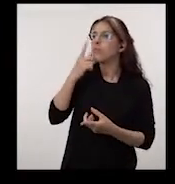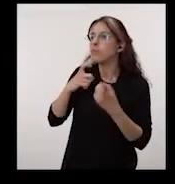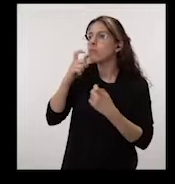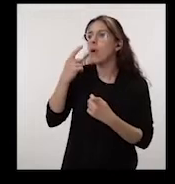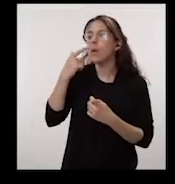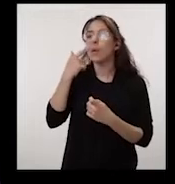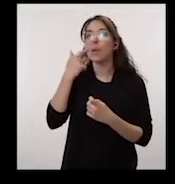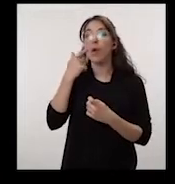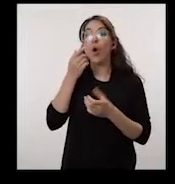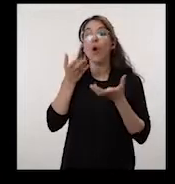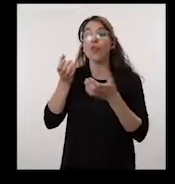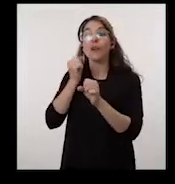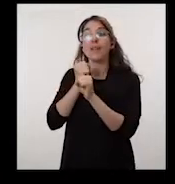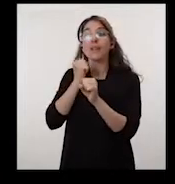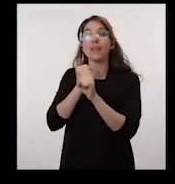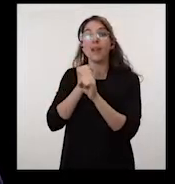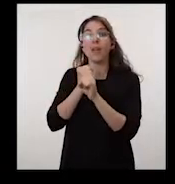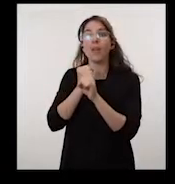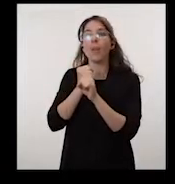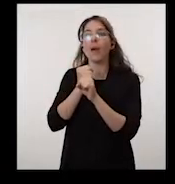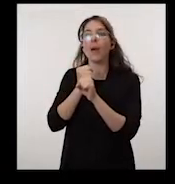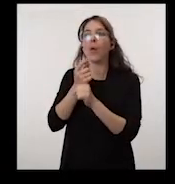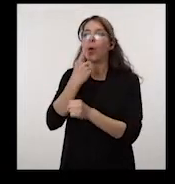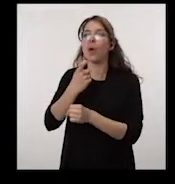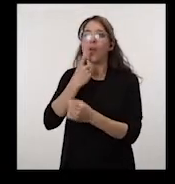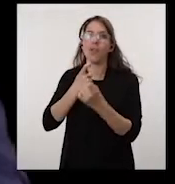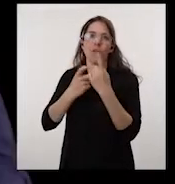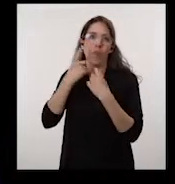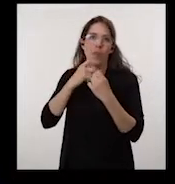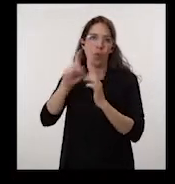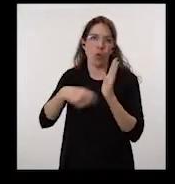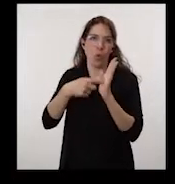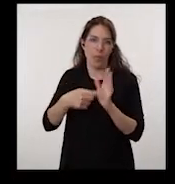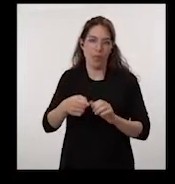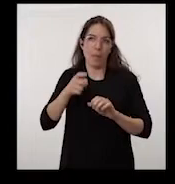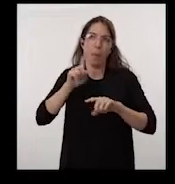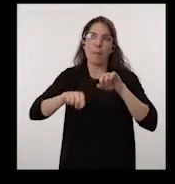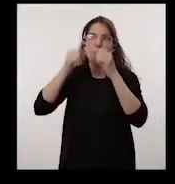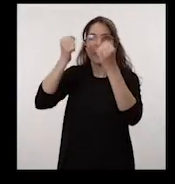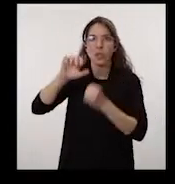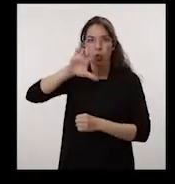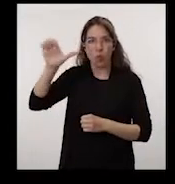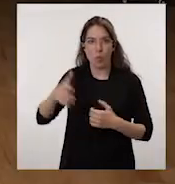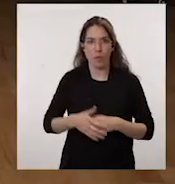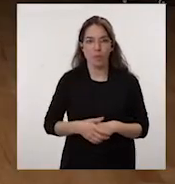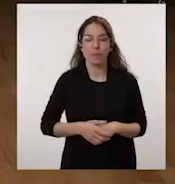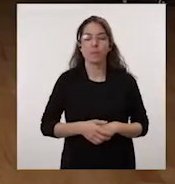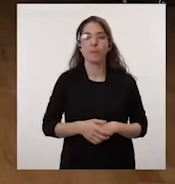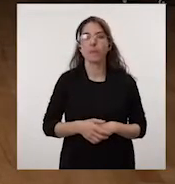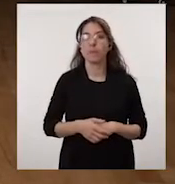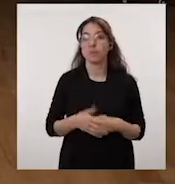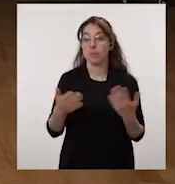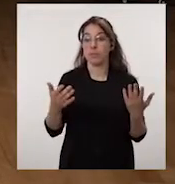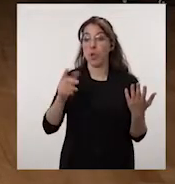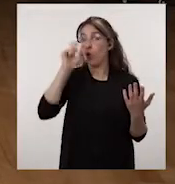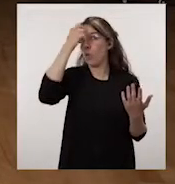el mejor conocimiento de las diferentes ofertas que existen en distintas instituciones a nivel europeo si hay un concepto fernando